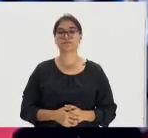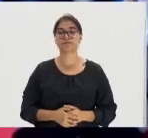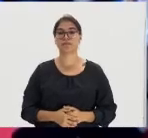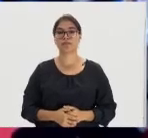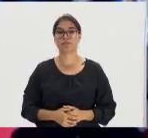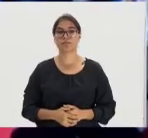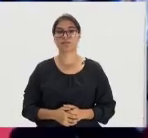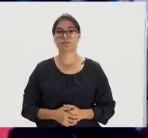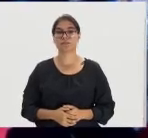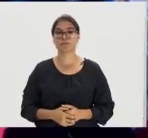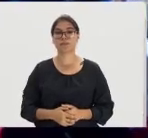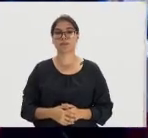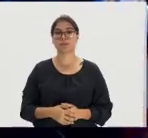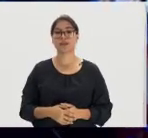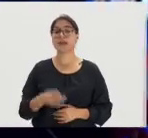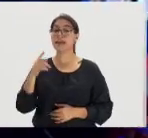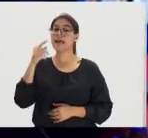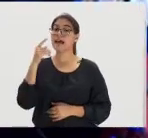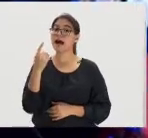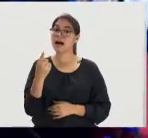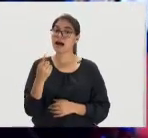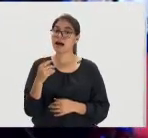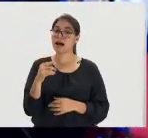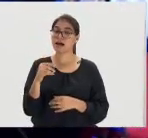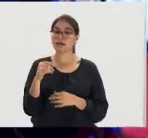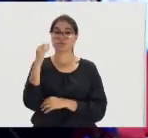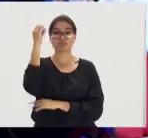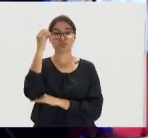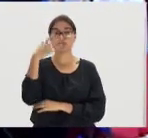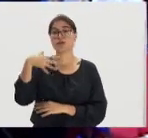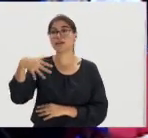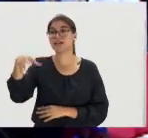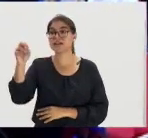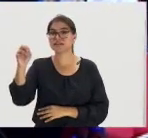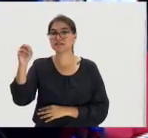el que se va sin que lo echen, vuelve sin que lo llamen.